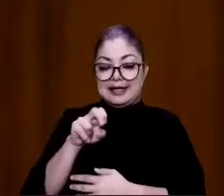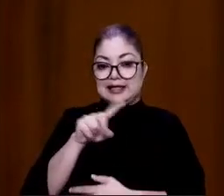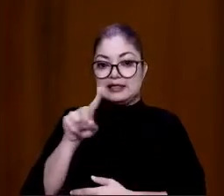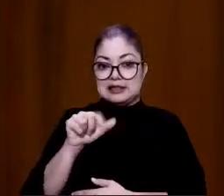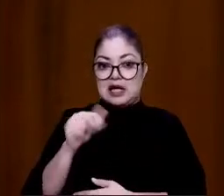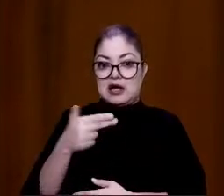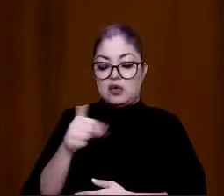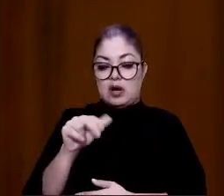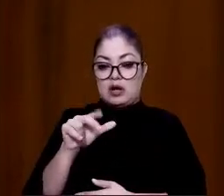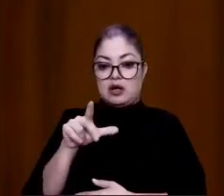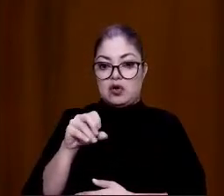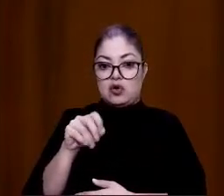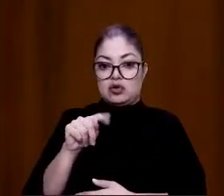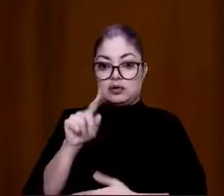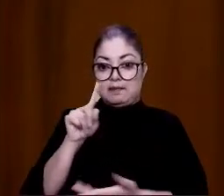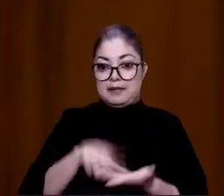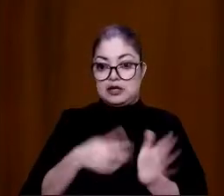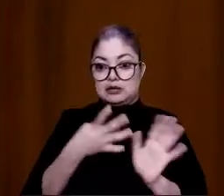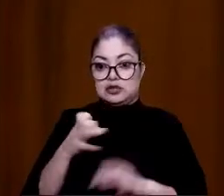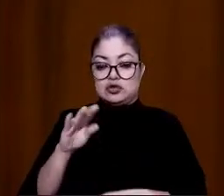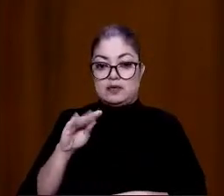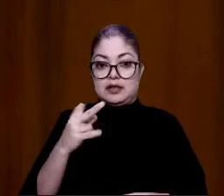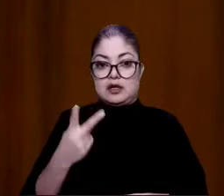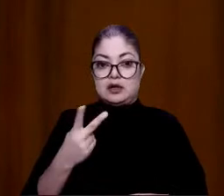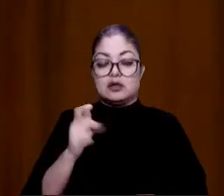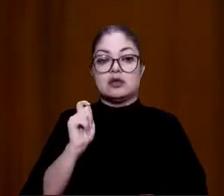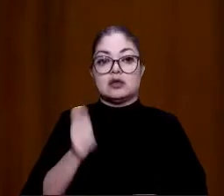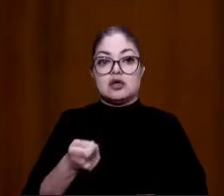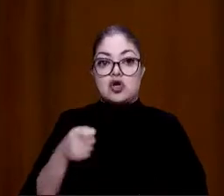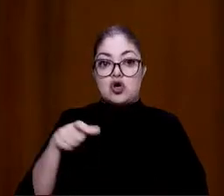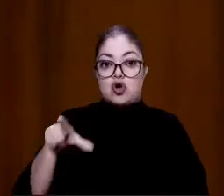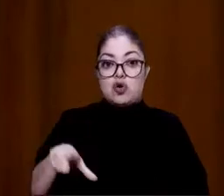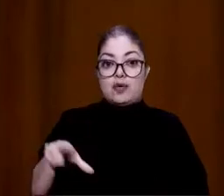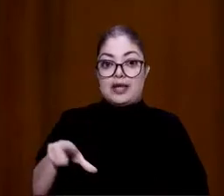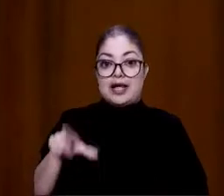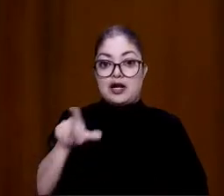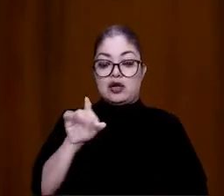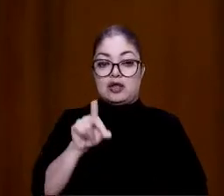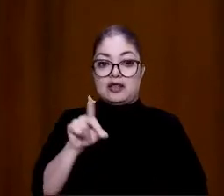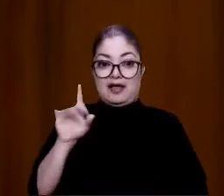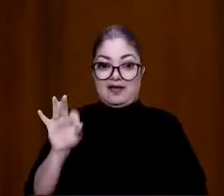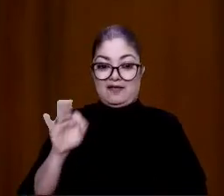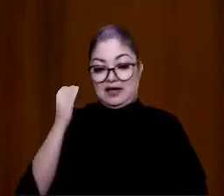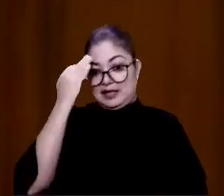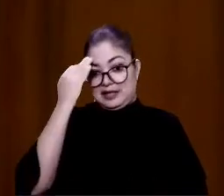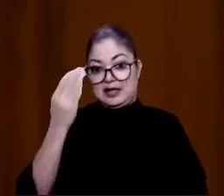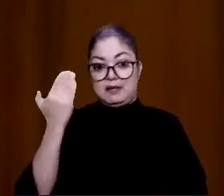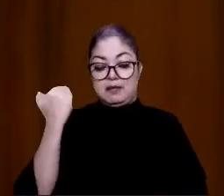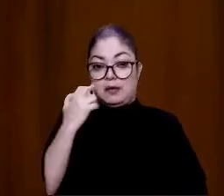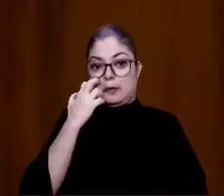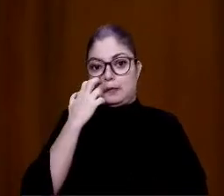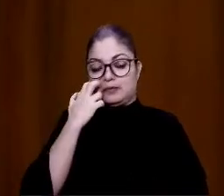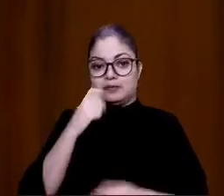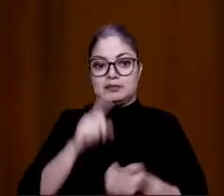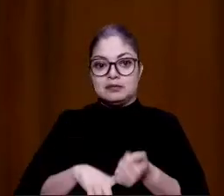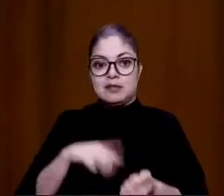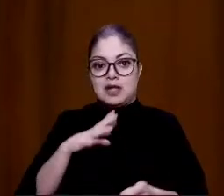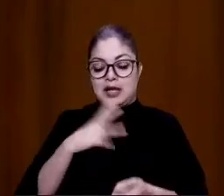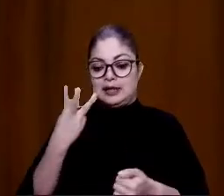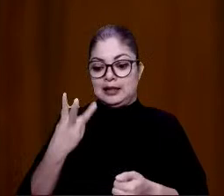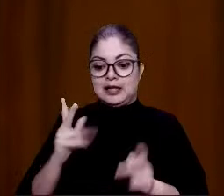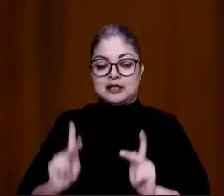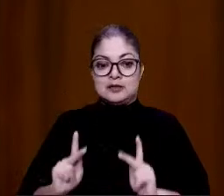En 1992, el gobierno del Distrito Federal en ese entonces construyó un sistema de 3